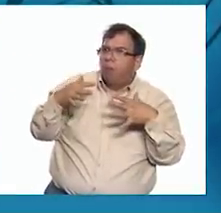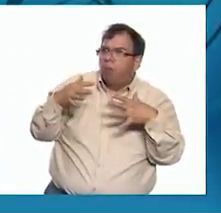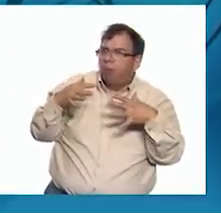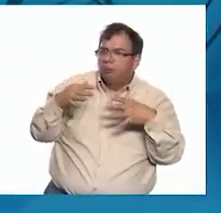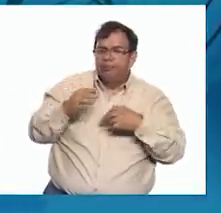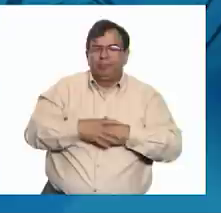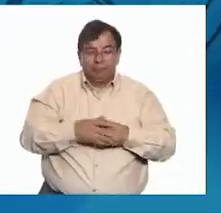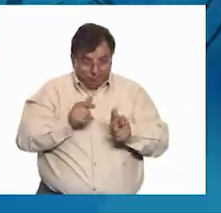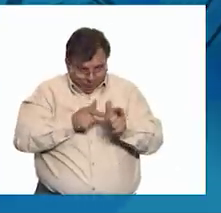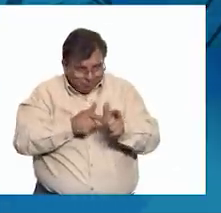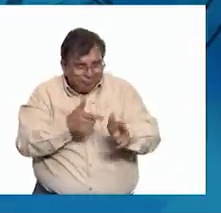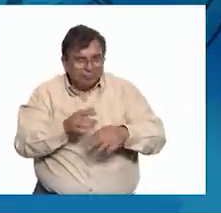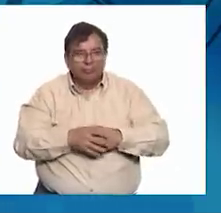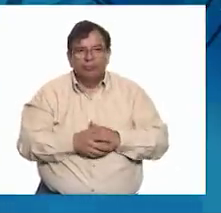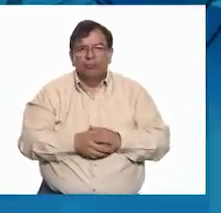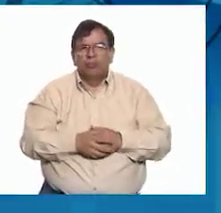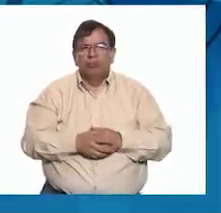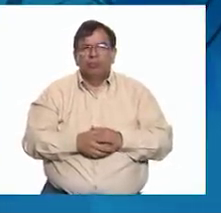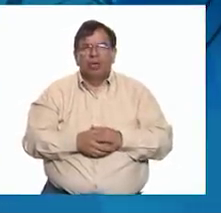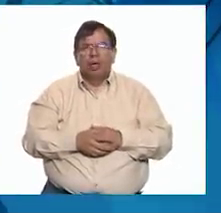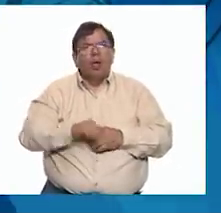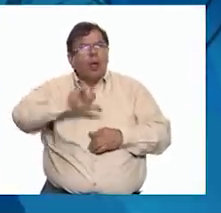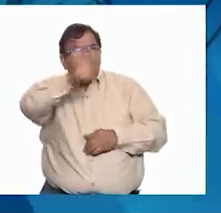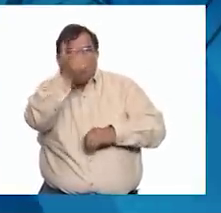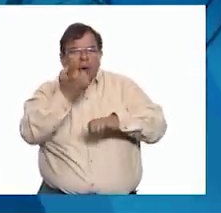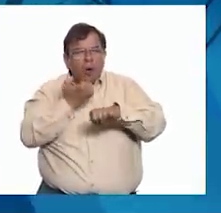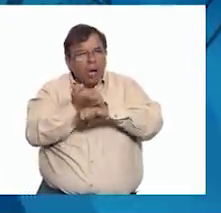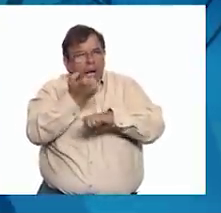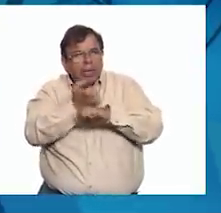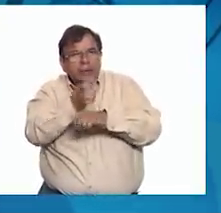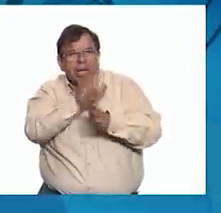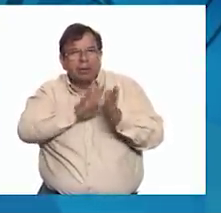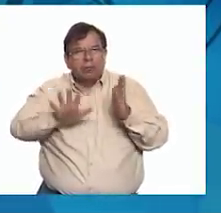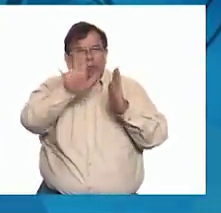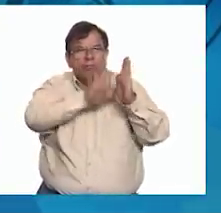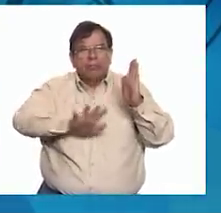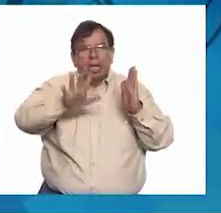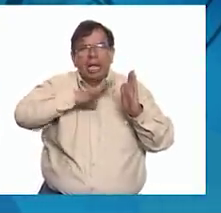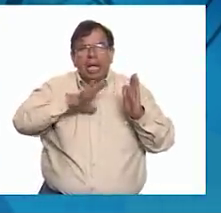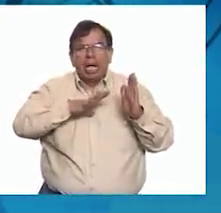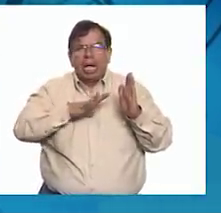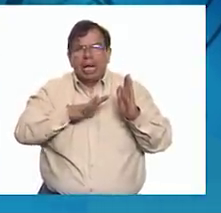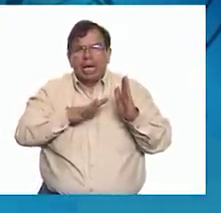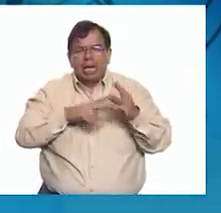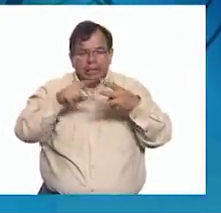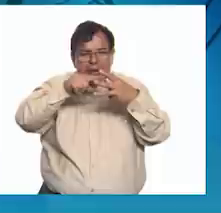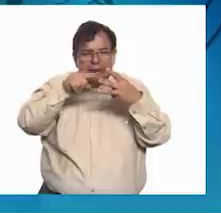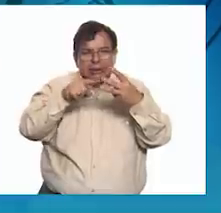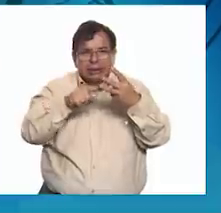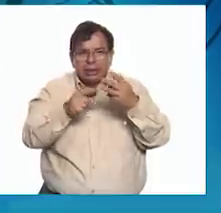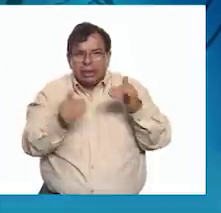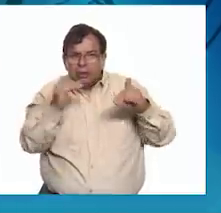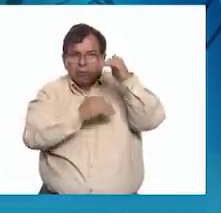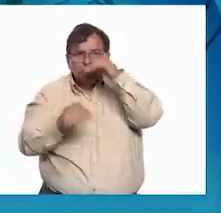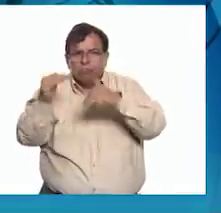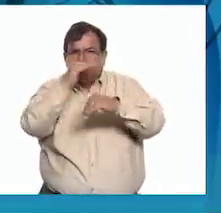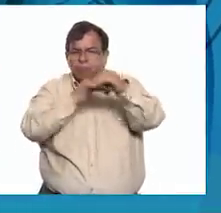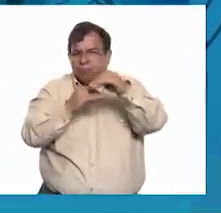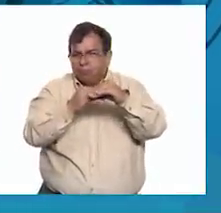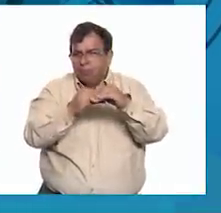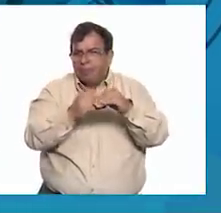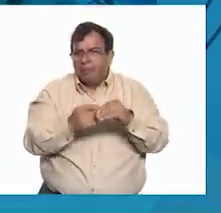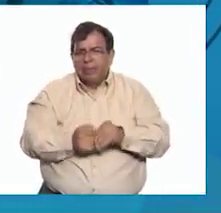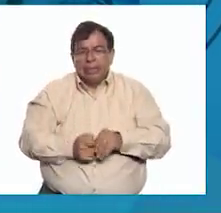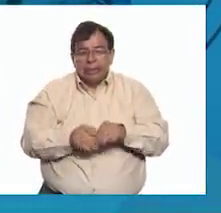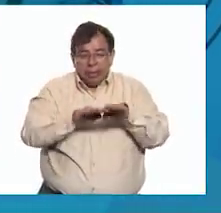maestra? Perfecto. En las otras entidades que conforman la región, dominan tres formas de relieve principales: